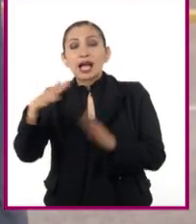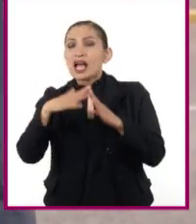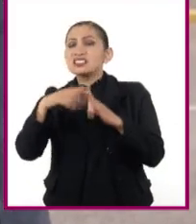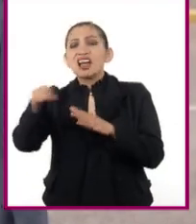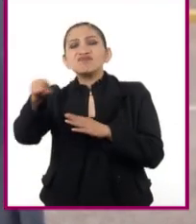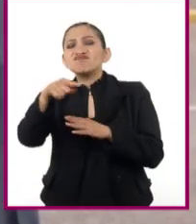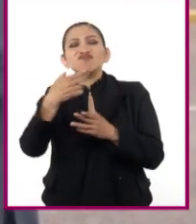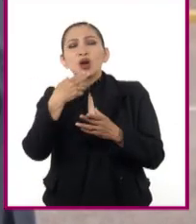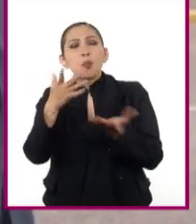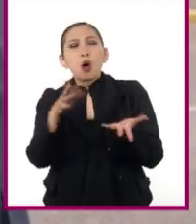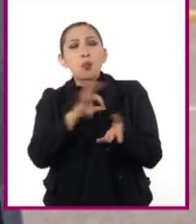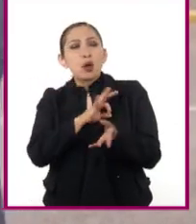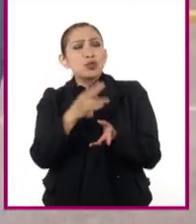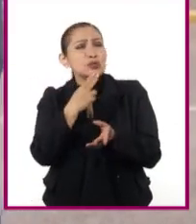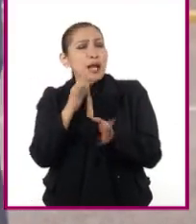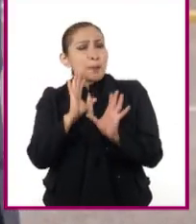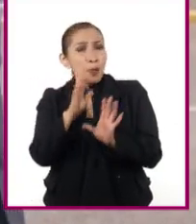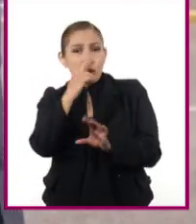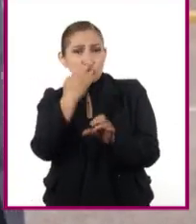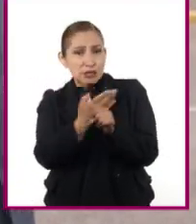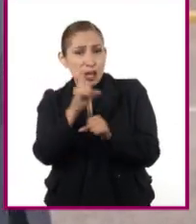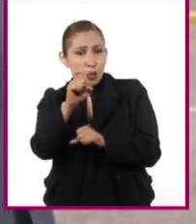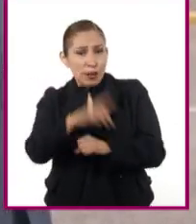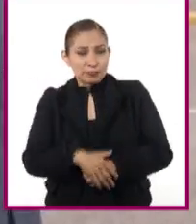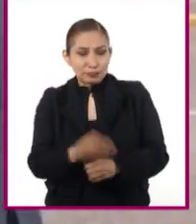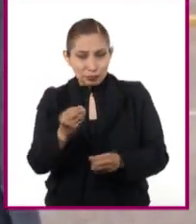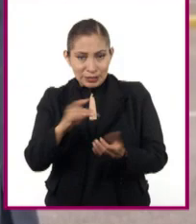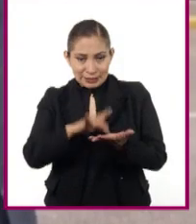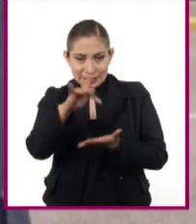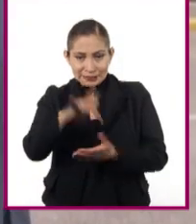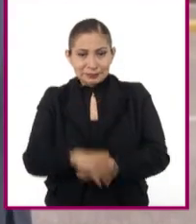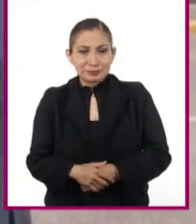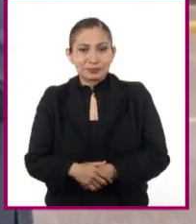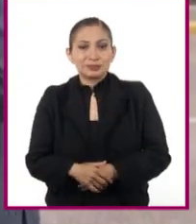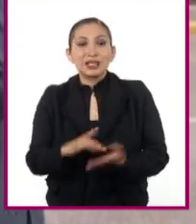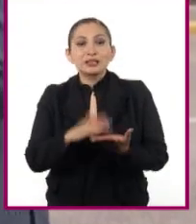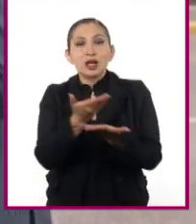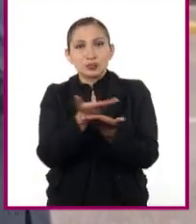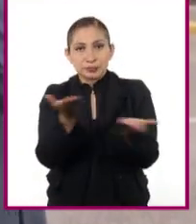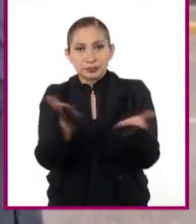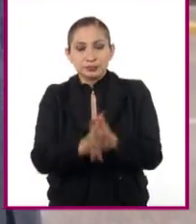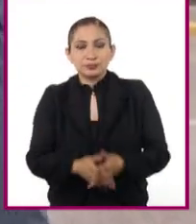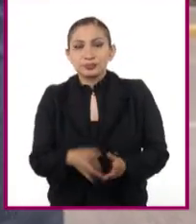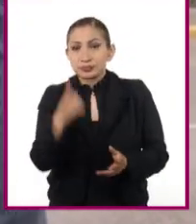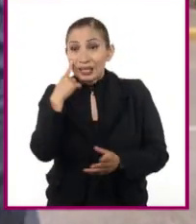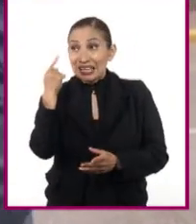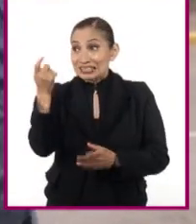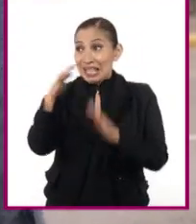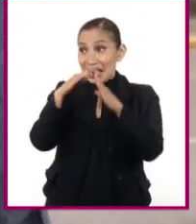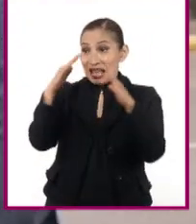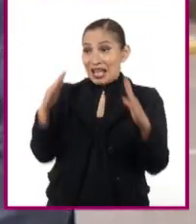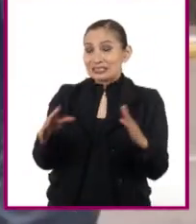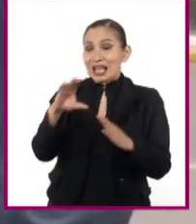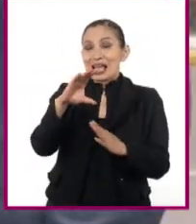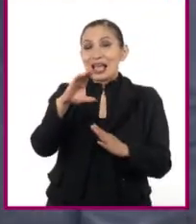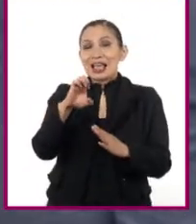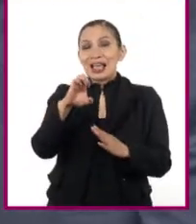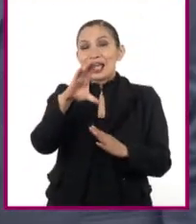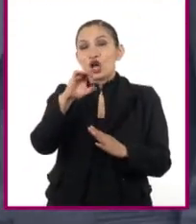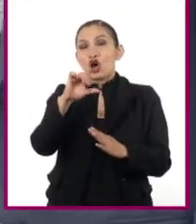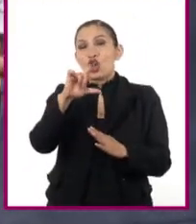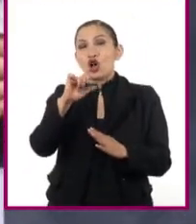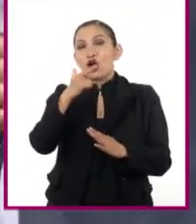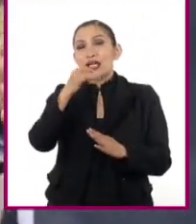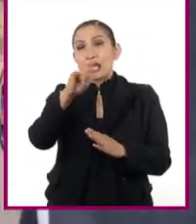casa sustentable y cómo podemos tener un uso responsable del agua. Sandra, muchas gracias. Gracias a ustedes. Bueno, esta es nuestra casa ecológica,